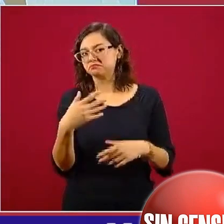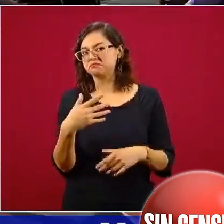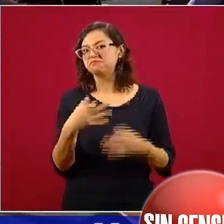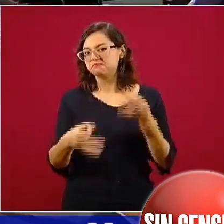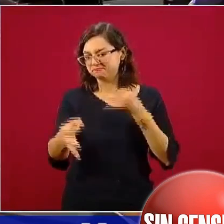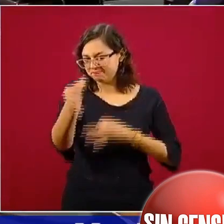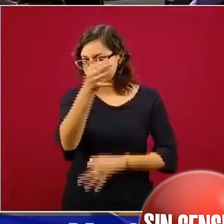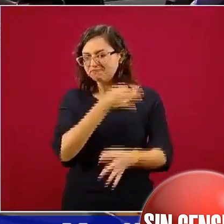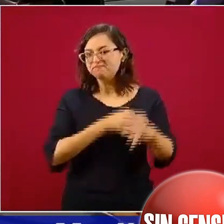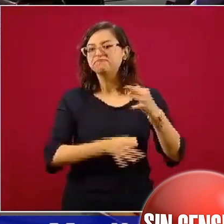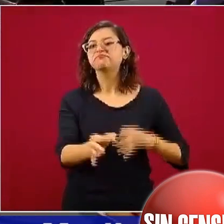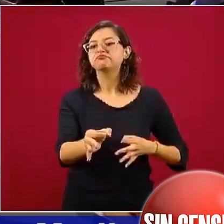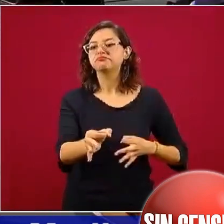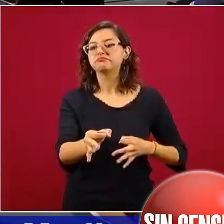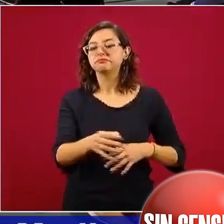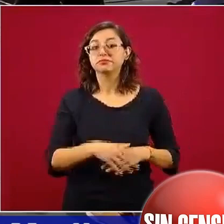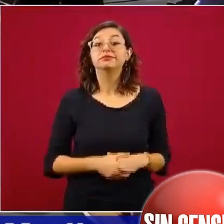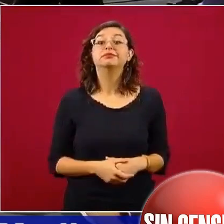Y así fue,